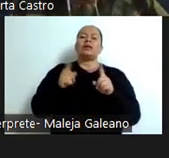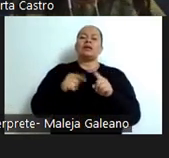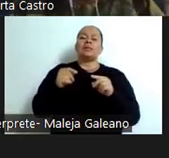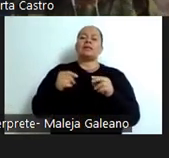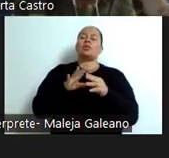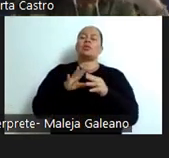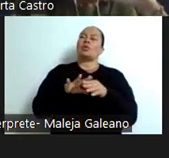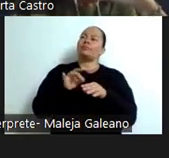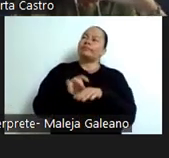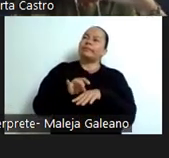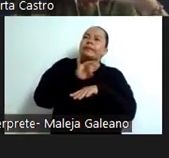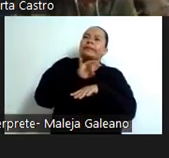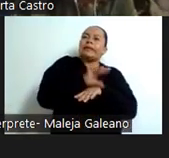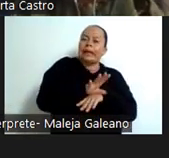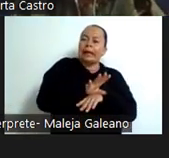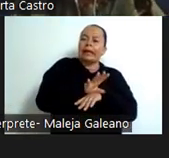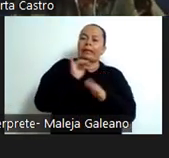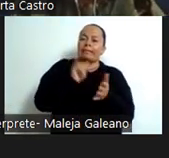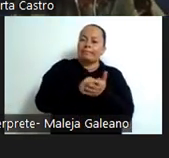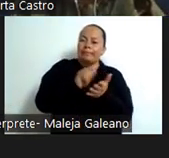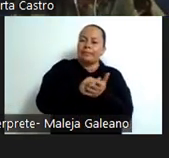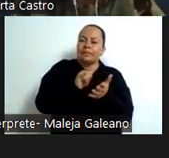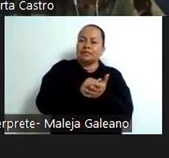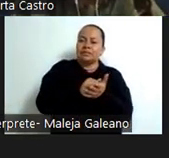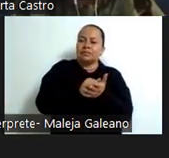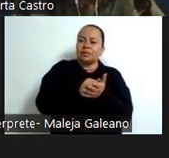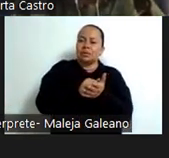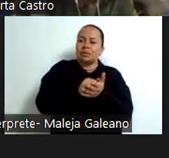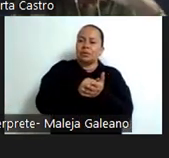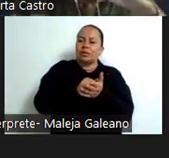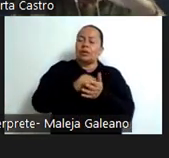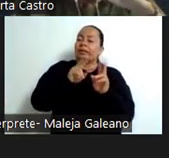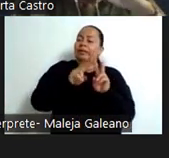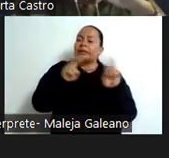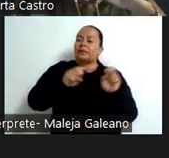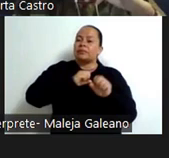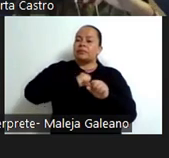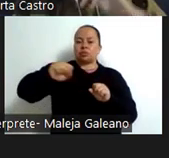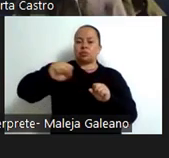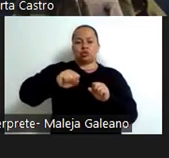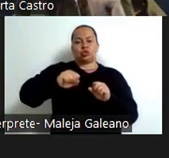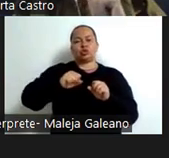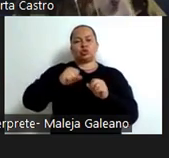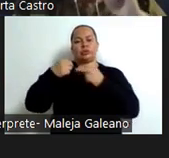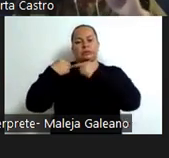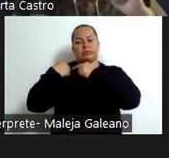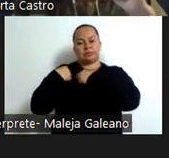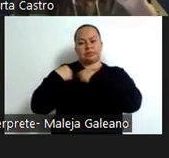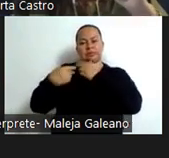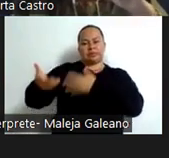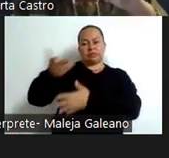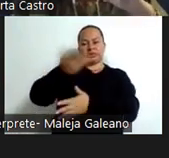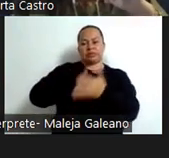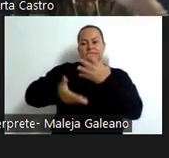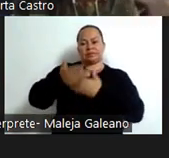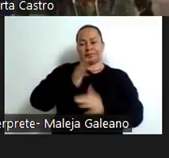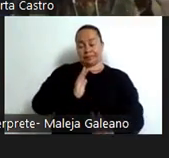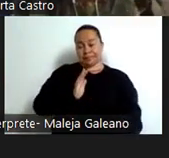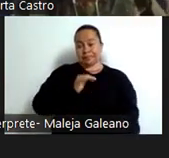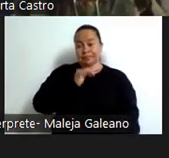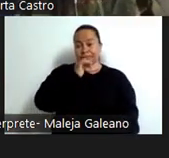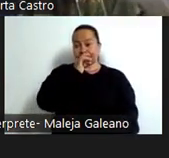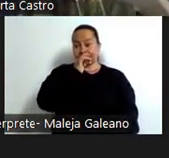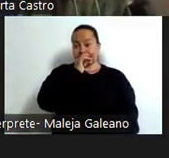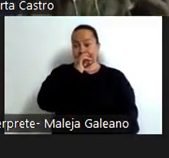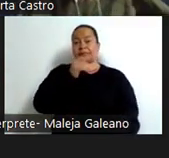también eh el tema con un tema de derechos y de responsabilidad compartida cierto eh Y me acuerdo